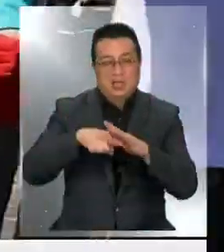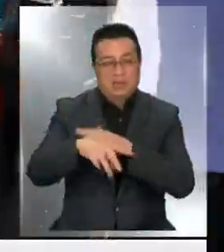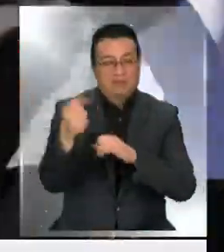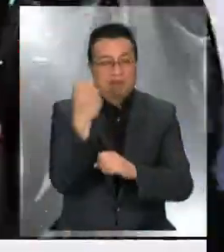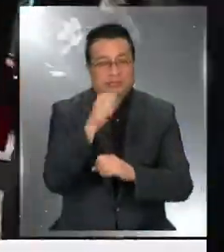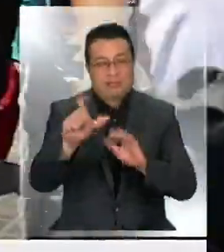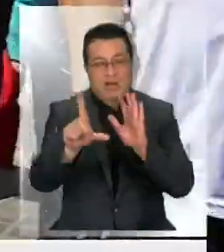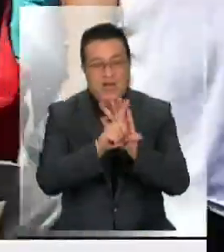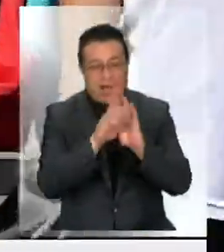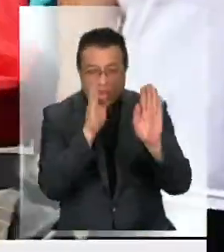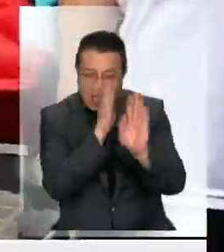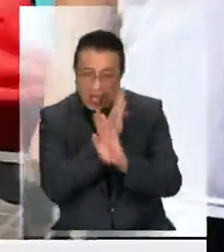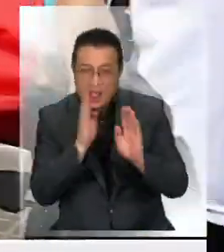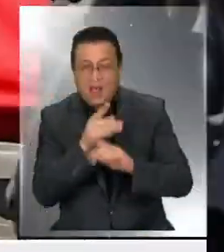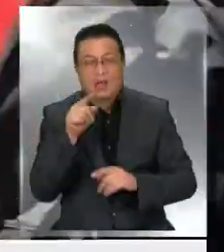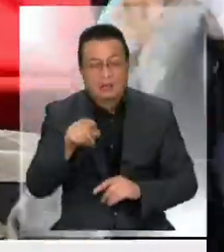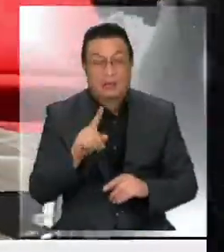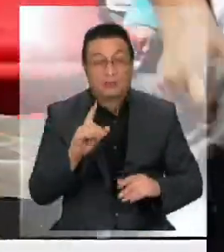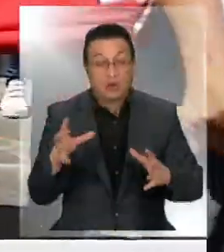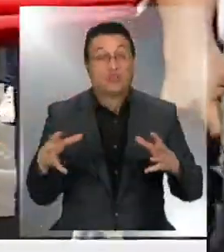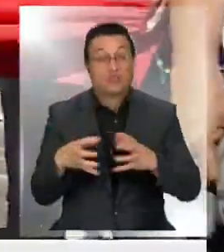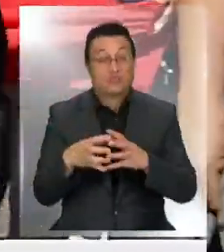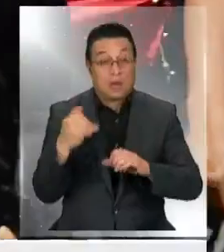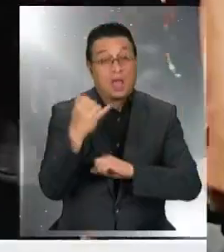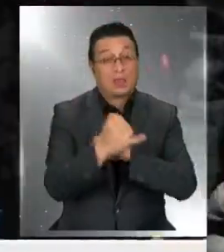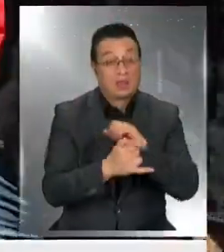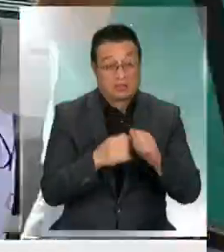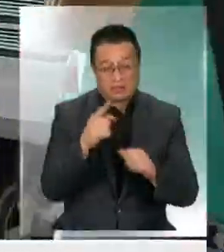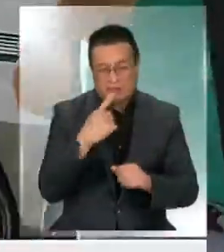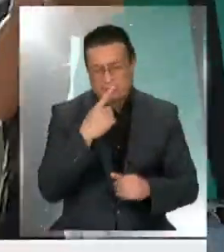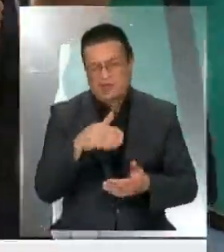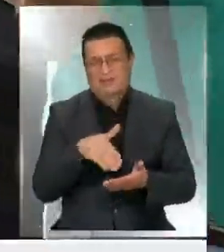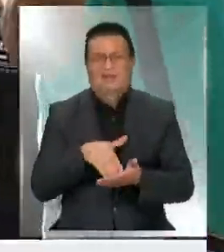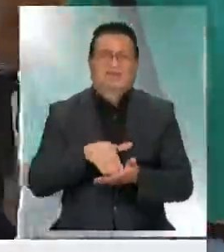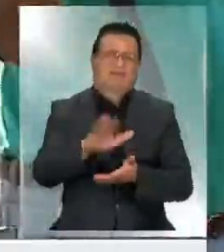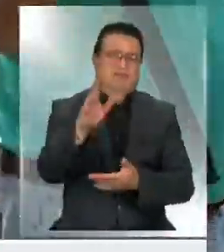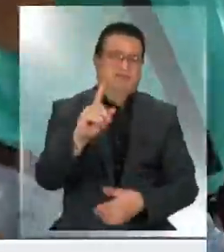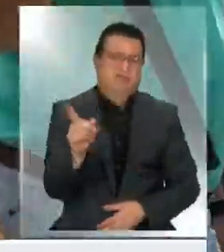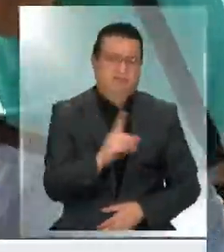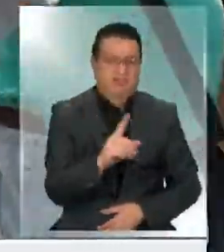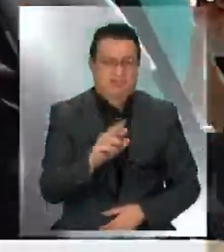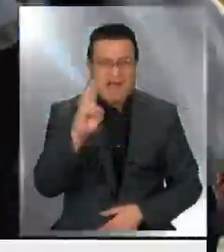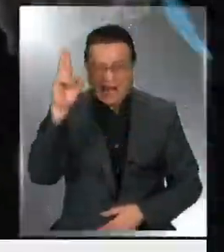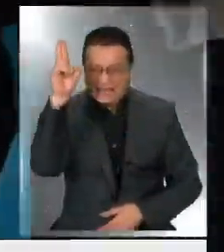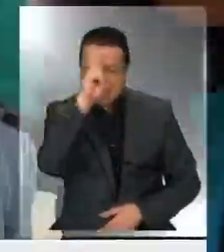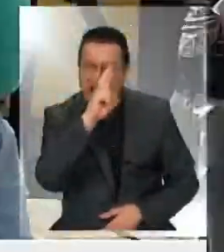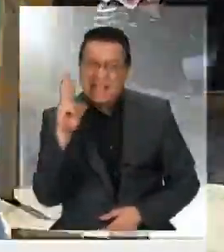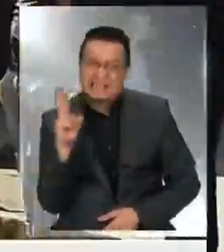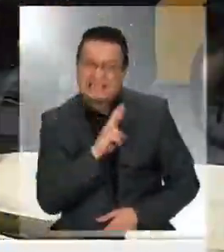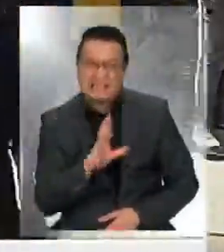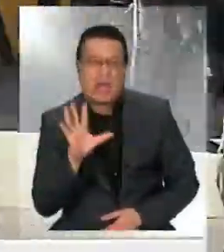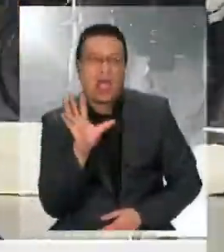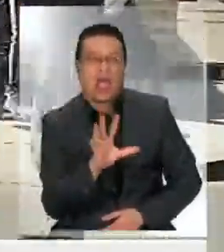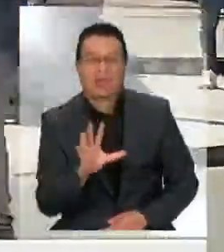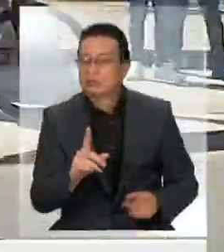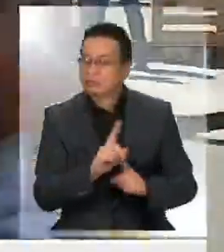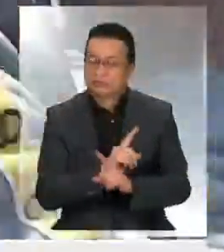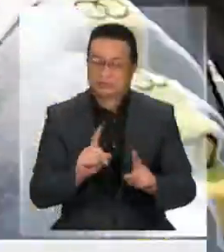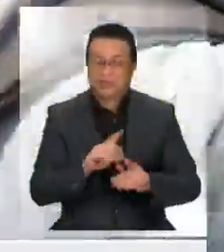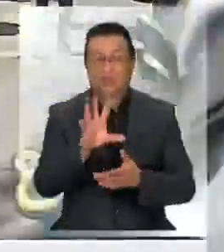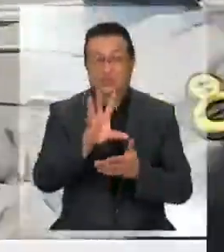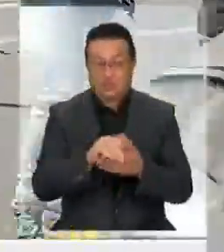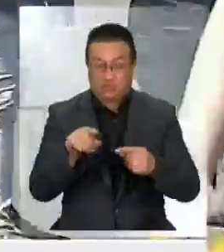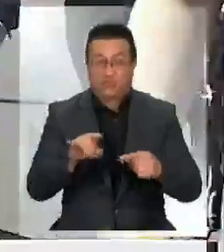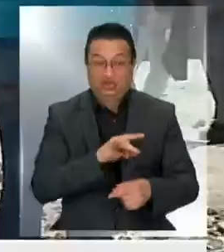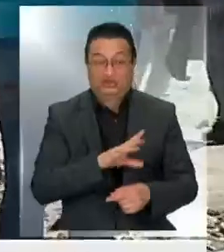a la ciudad. Sin embargo, organismos internacionales repudiaron los actos racistas, opinión que se replicó en nuestro país por